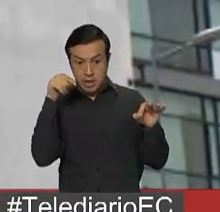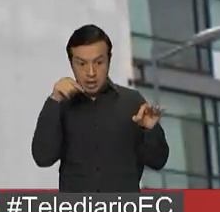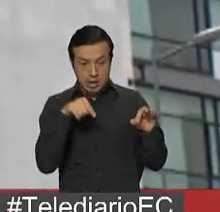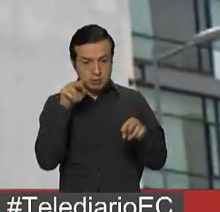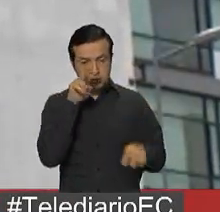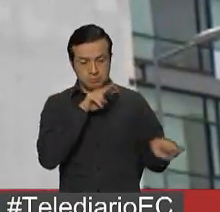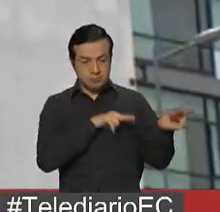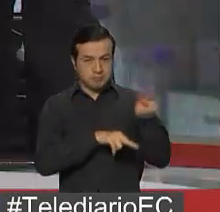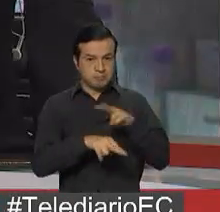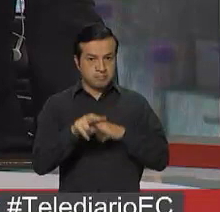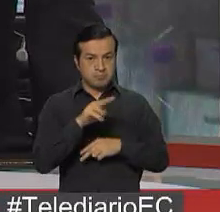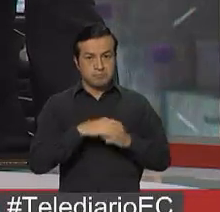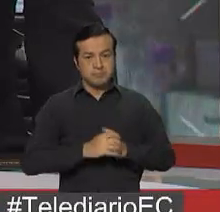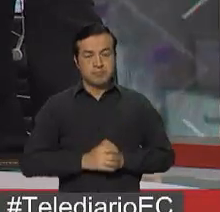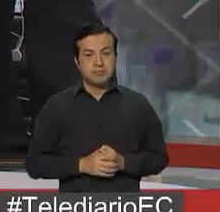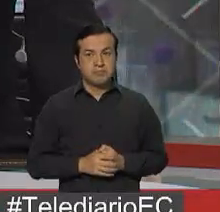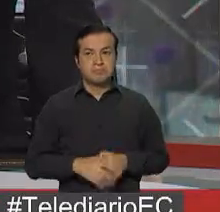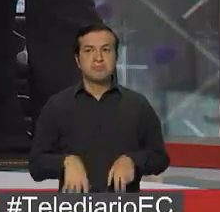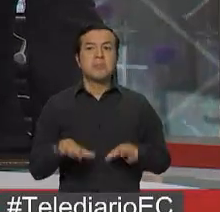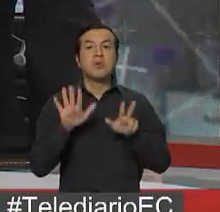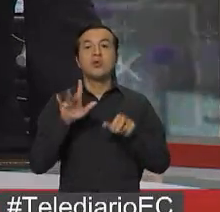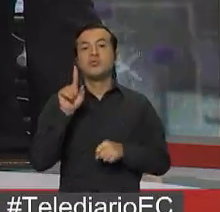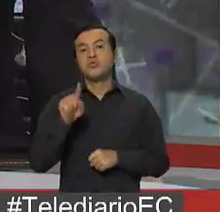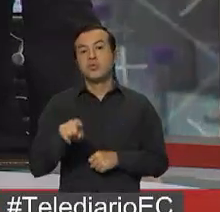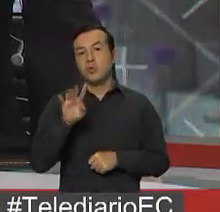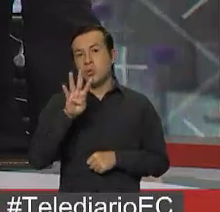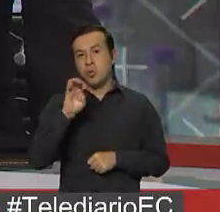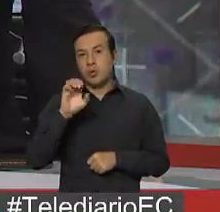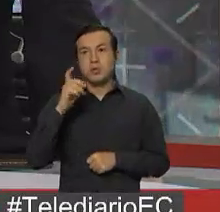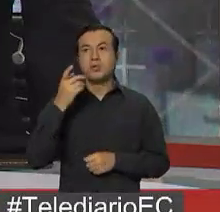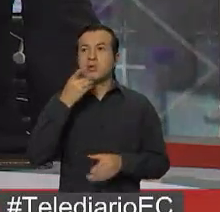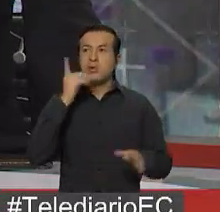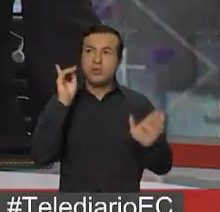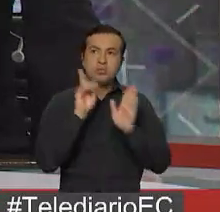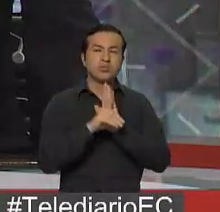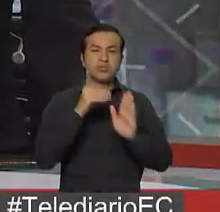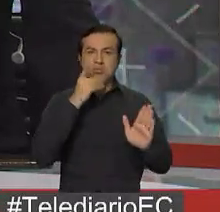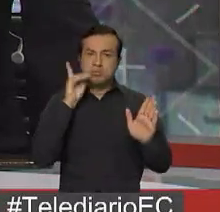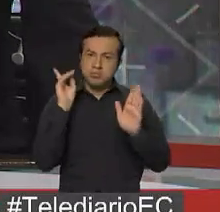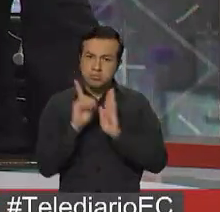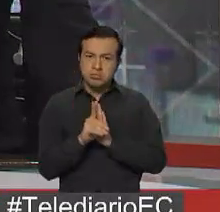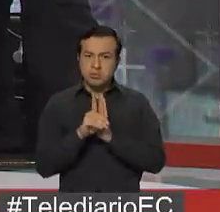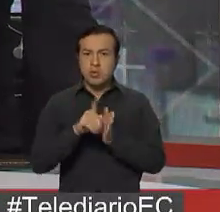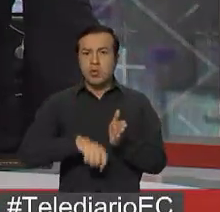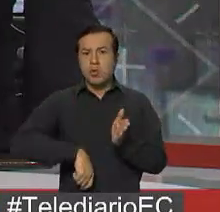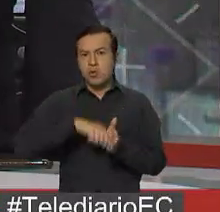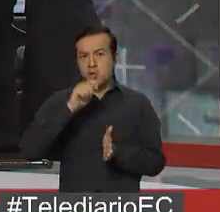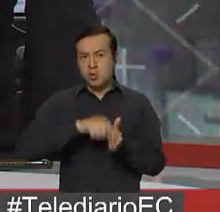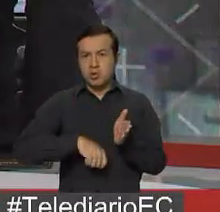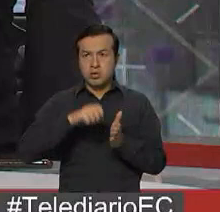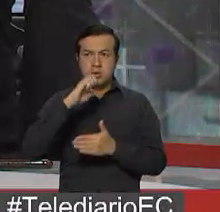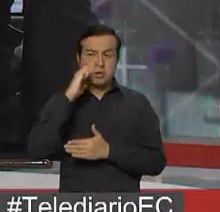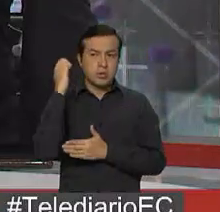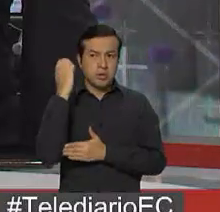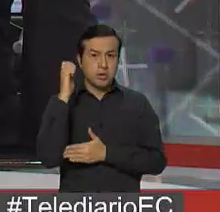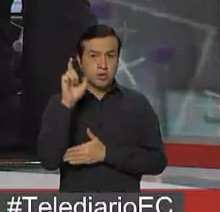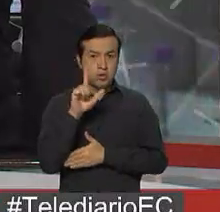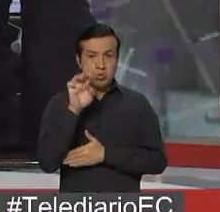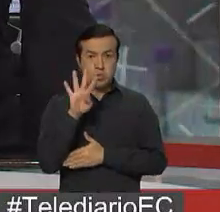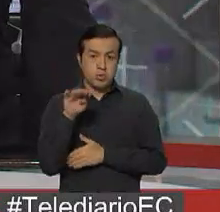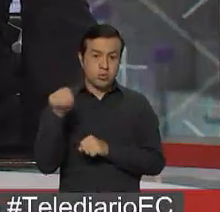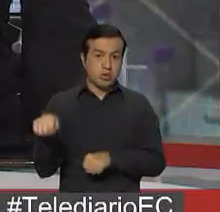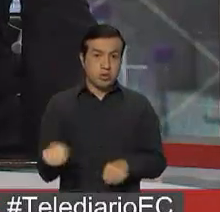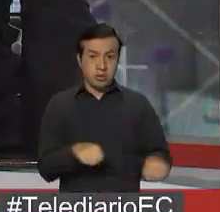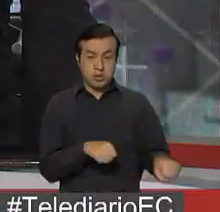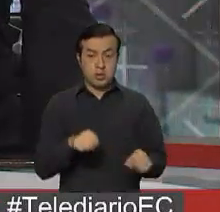medios públicos 8 y 40 minutos y antes de las denuncias de irregularidades en contrataciones durante la emergencia este lunes 4 de mayo